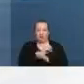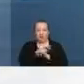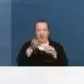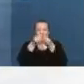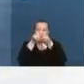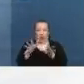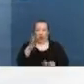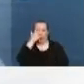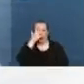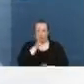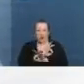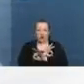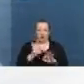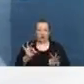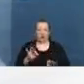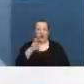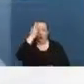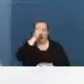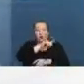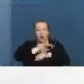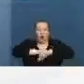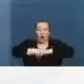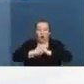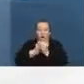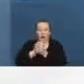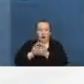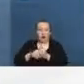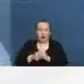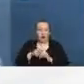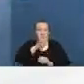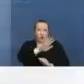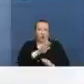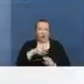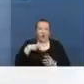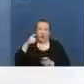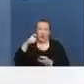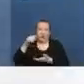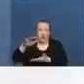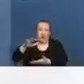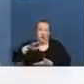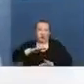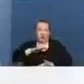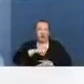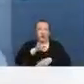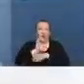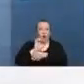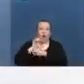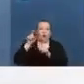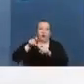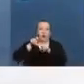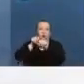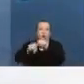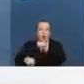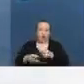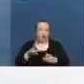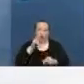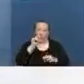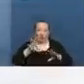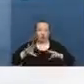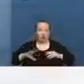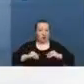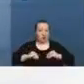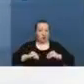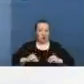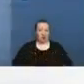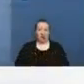por su ambición por su comprensión niño rico no destruye a la patria el resto gente que le está apoyando no destruyen a la patria gracias